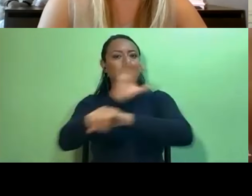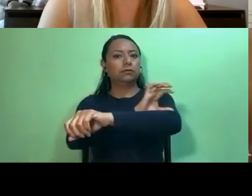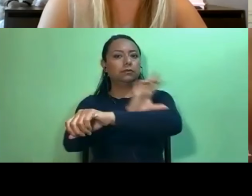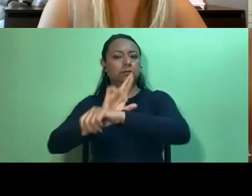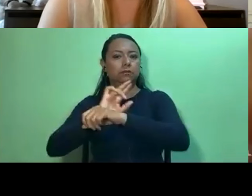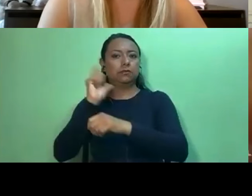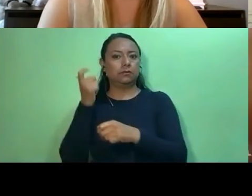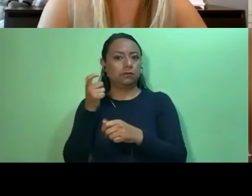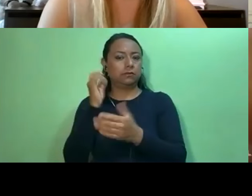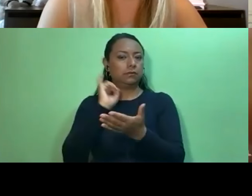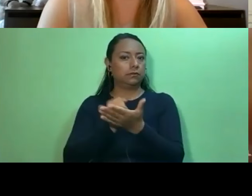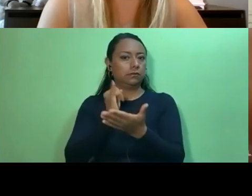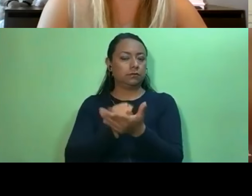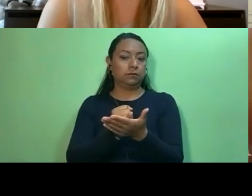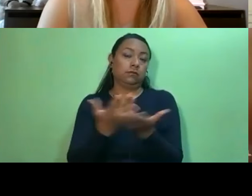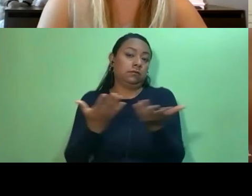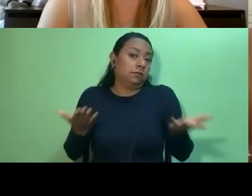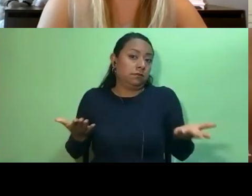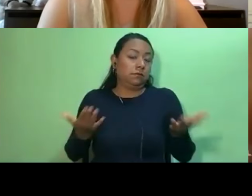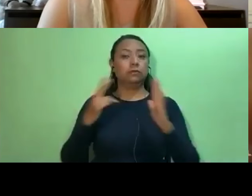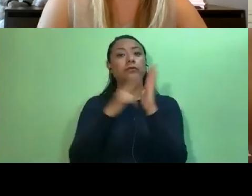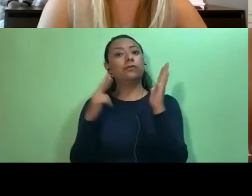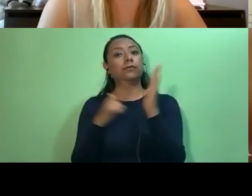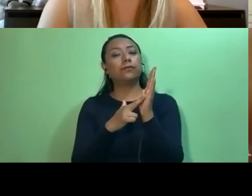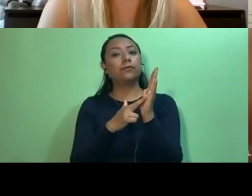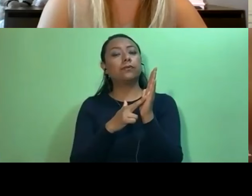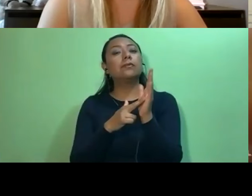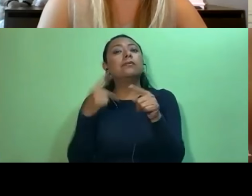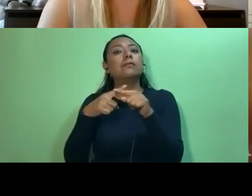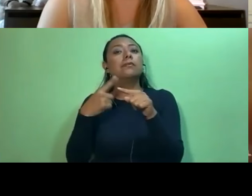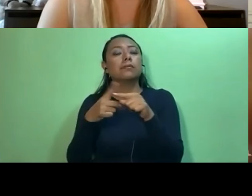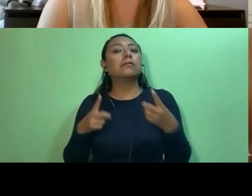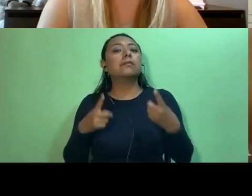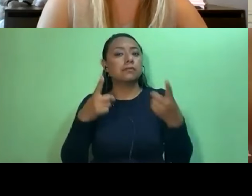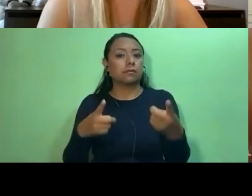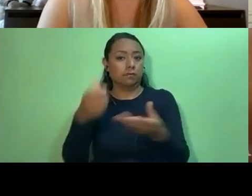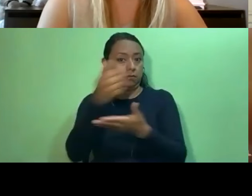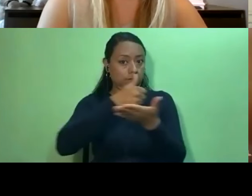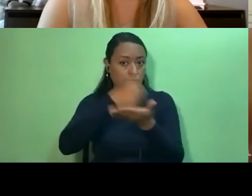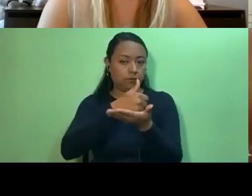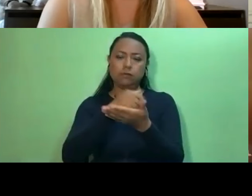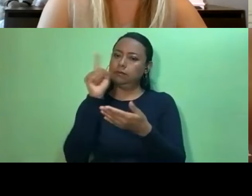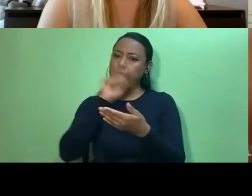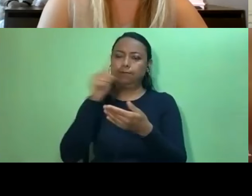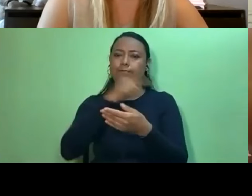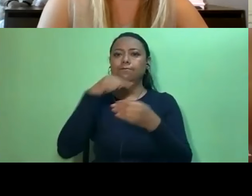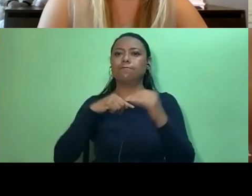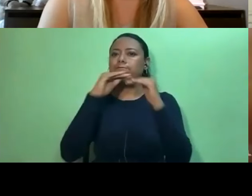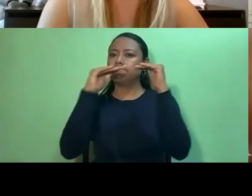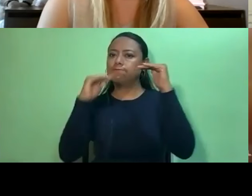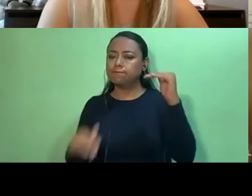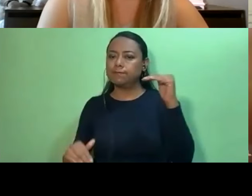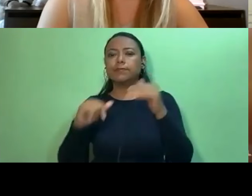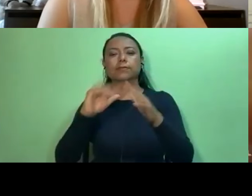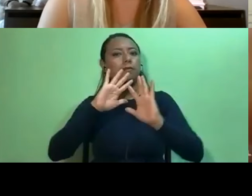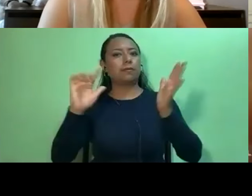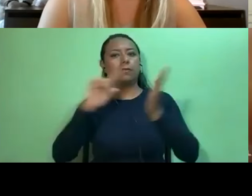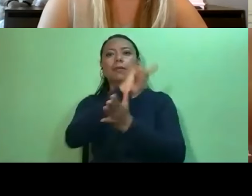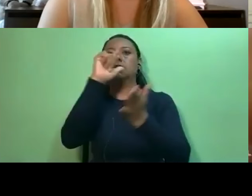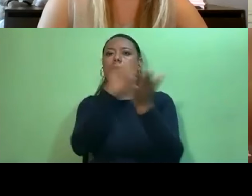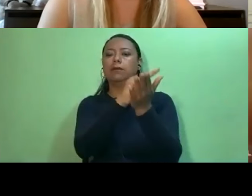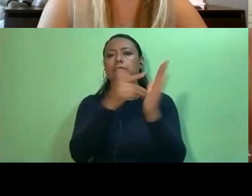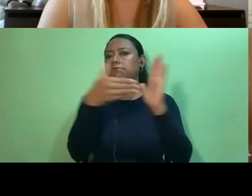luego las reglas no las da la ciudad. Nosotros quedamos sujetas a un régimen legal que está dado, que está ya